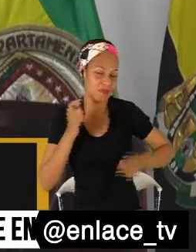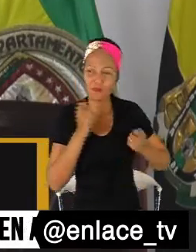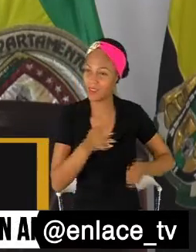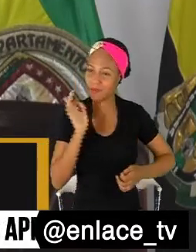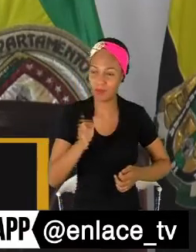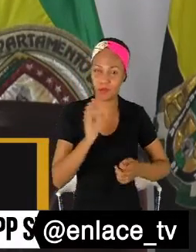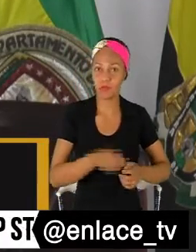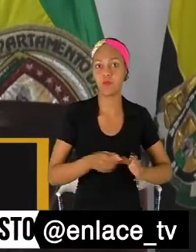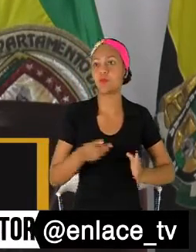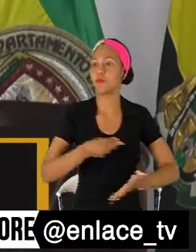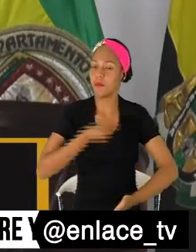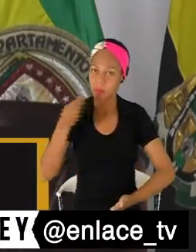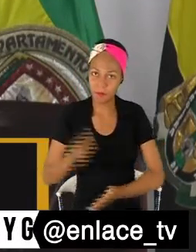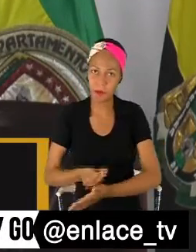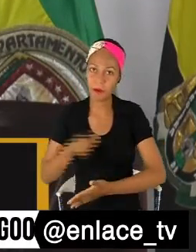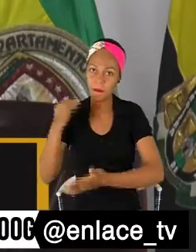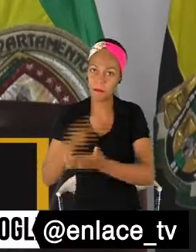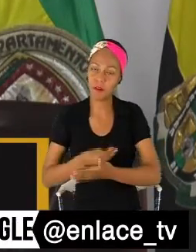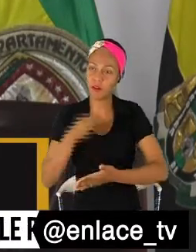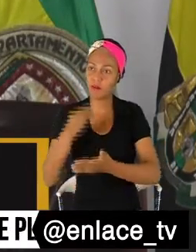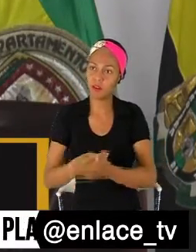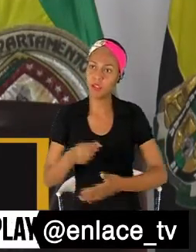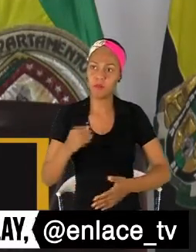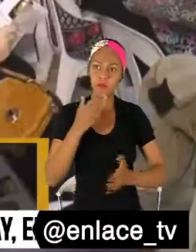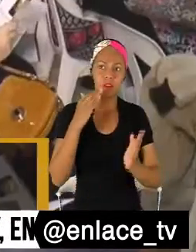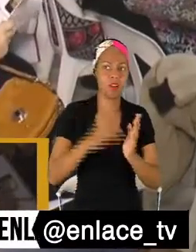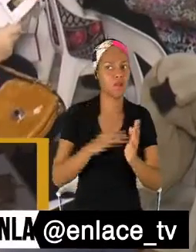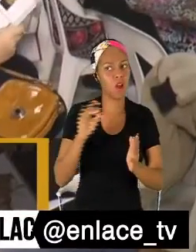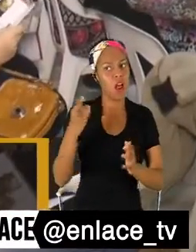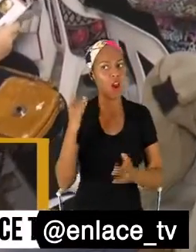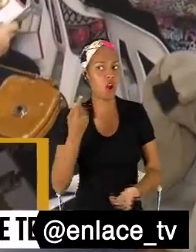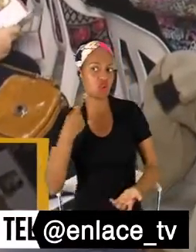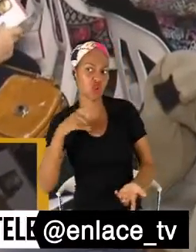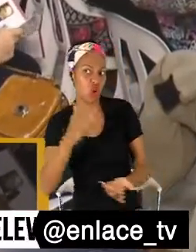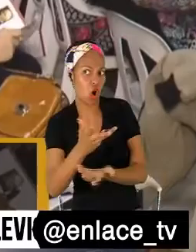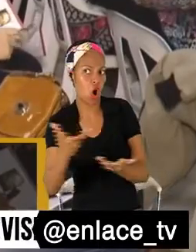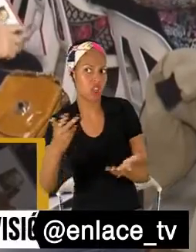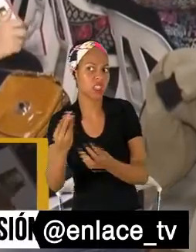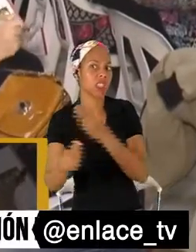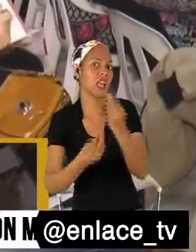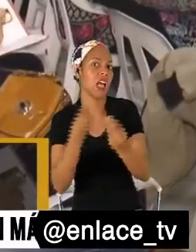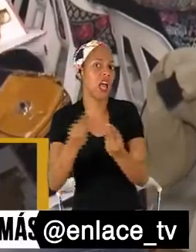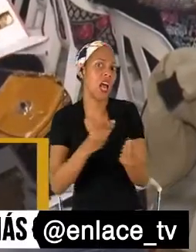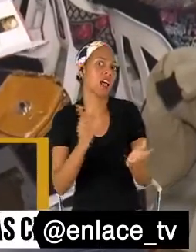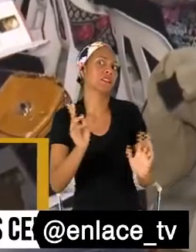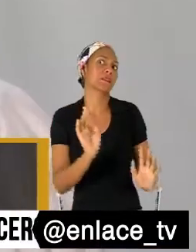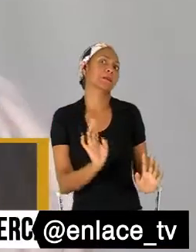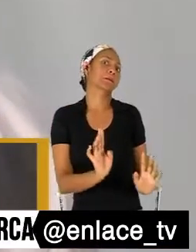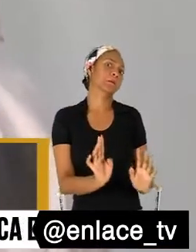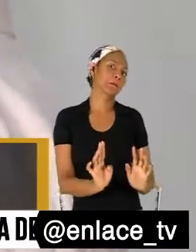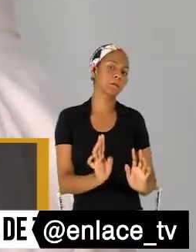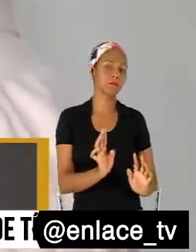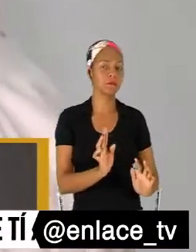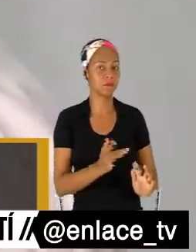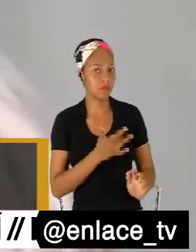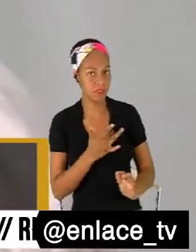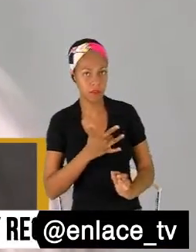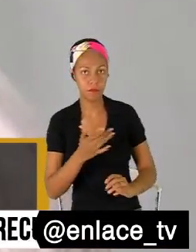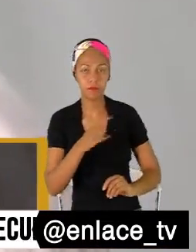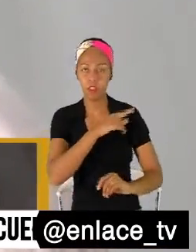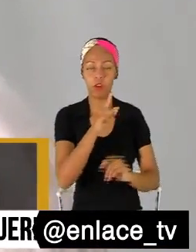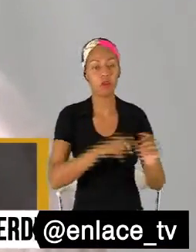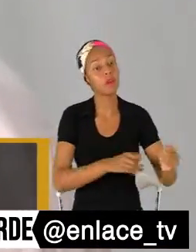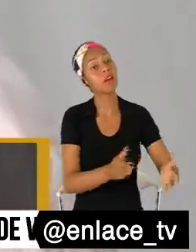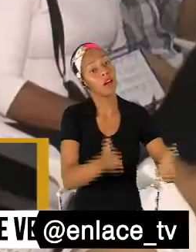de los impuestos, la utilicen en cosas que nosotros no queremos. De Rux ha expuesto acerca del conflicto como tal y le ha pedido a los asistentes